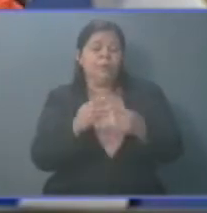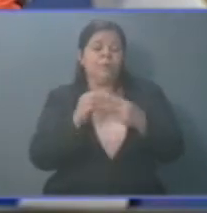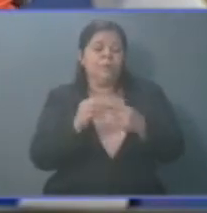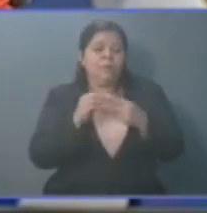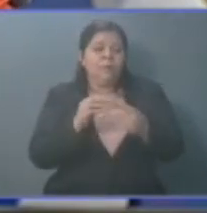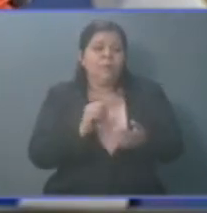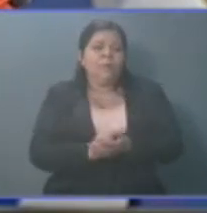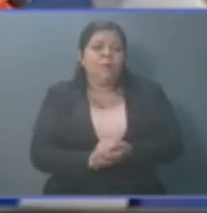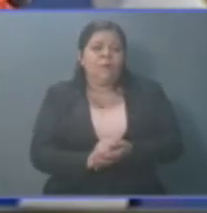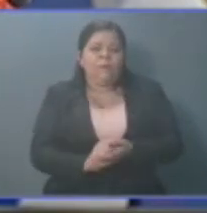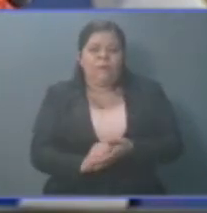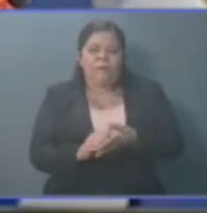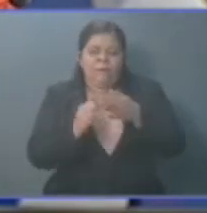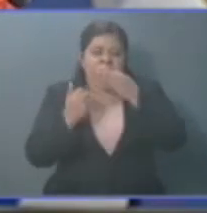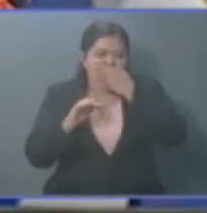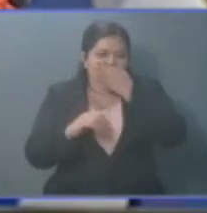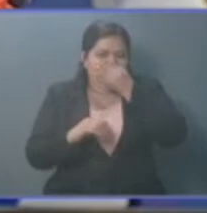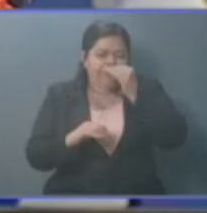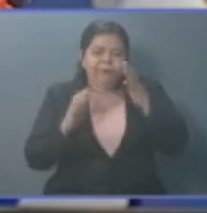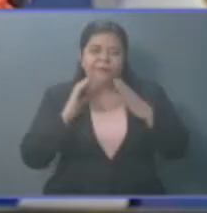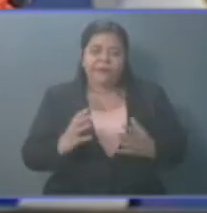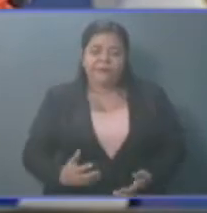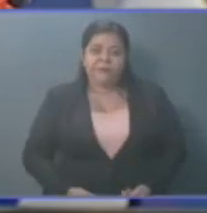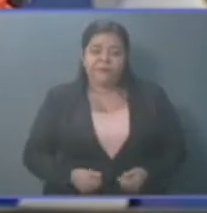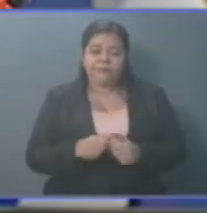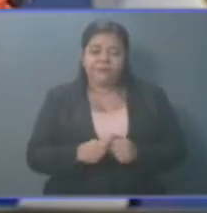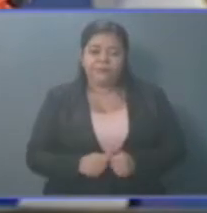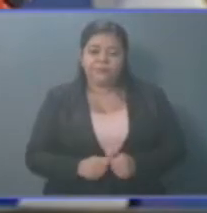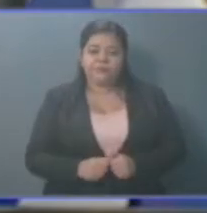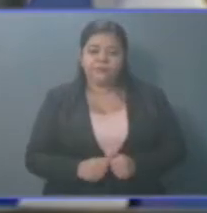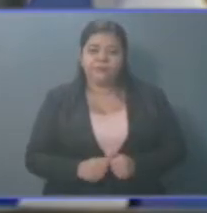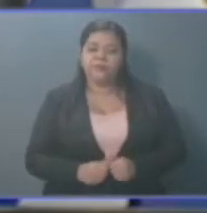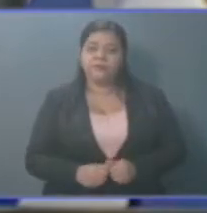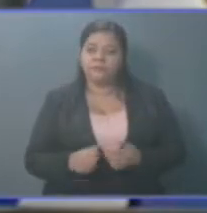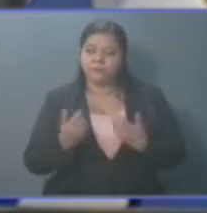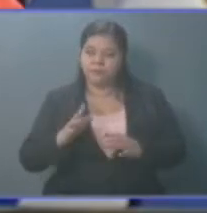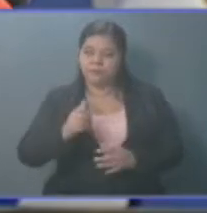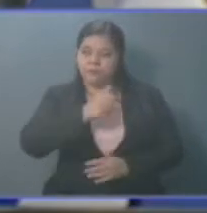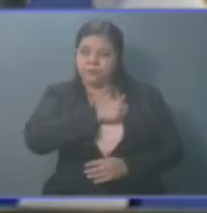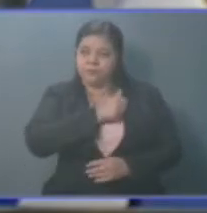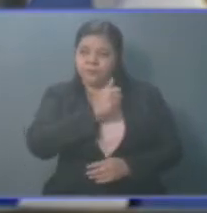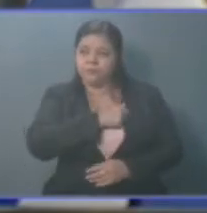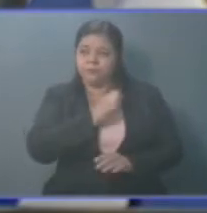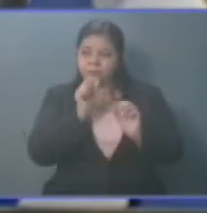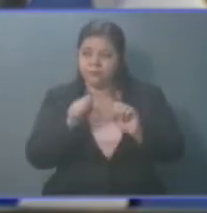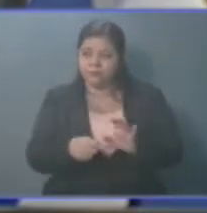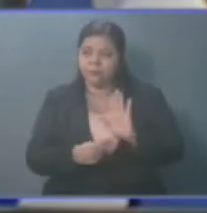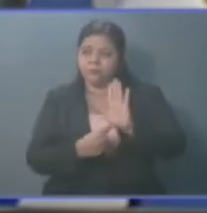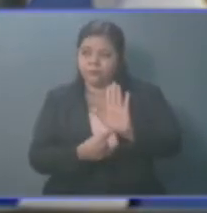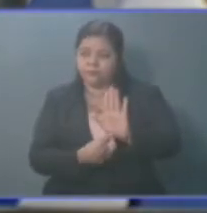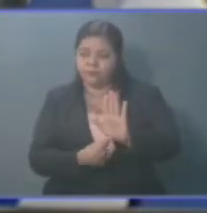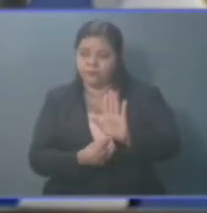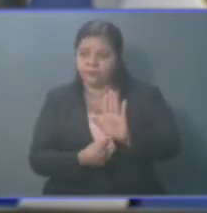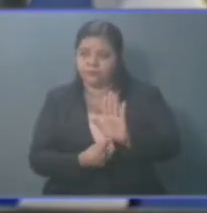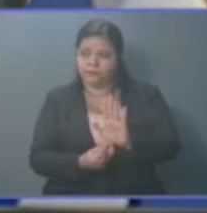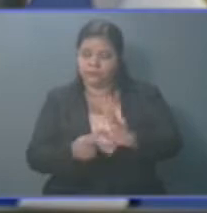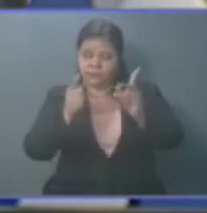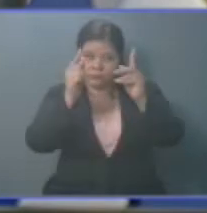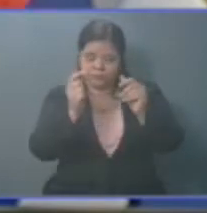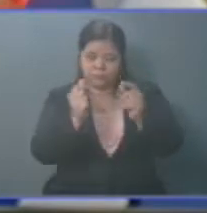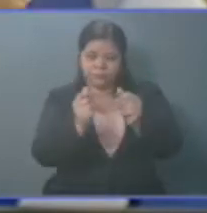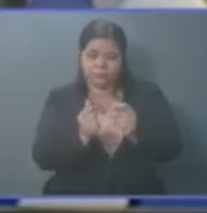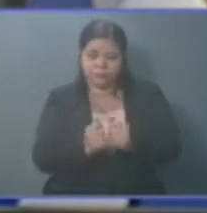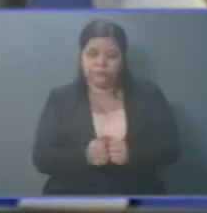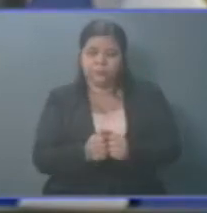extraordinario, el gobierno está obligado a presentar un